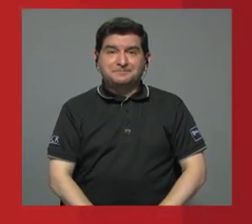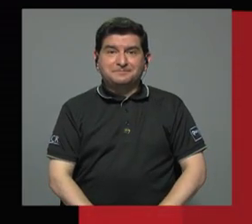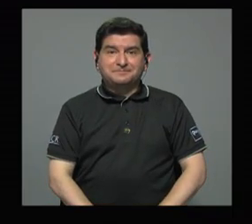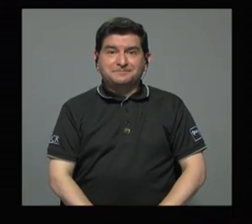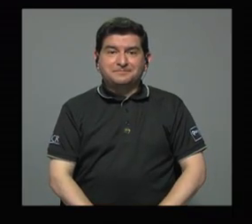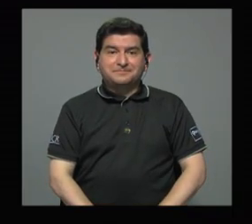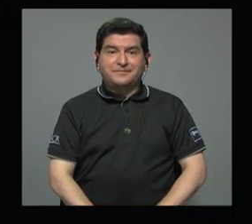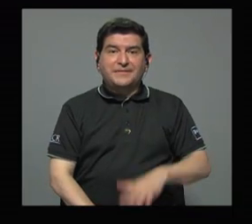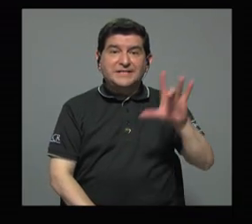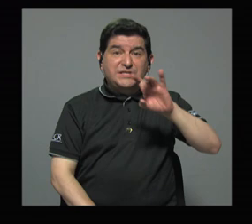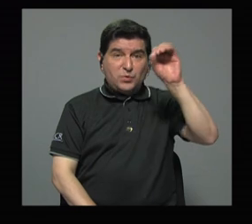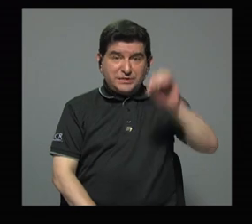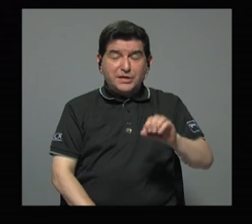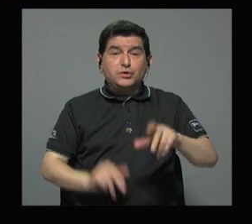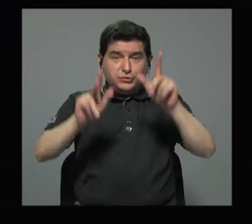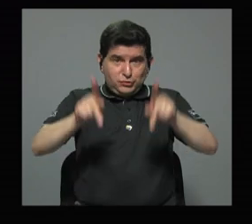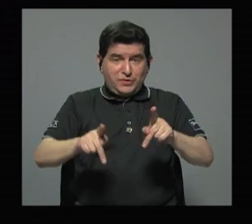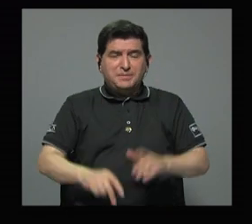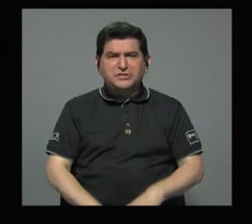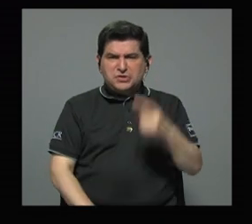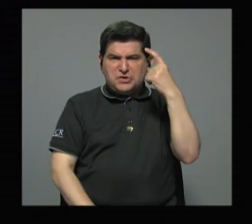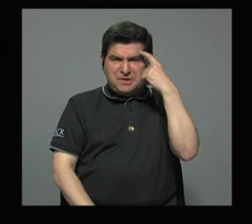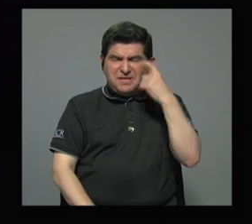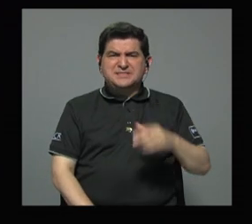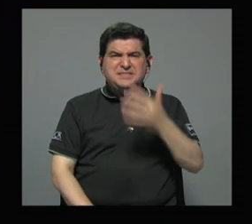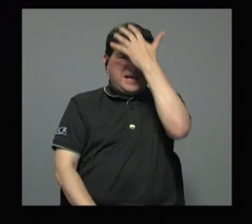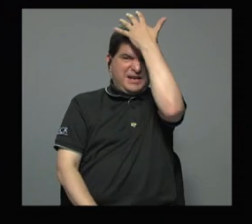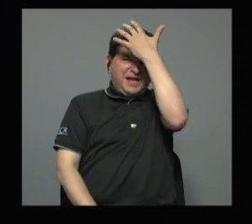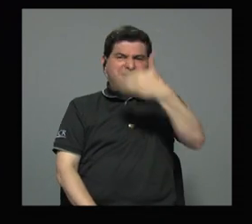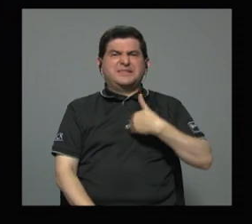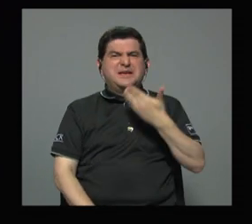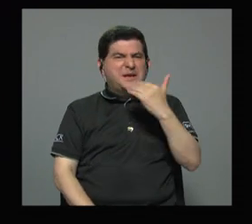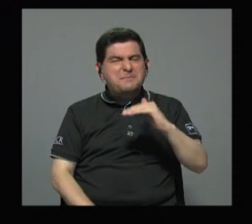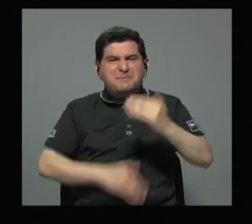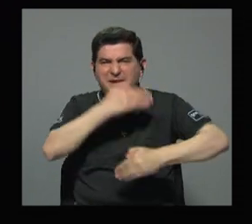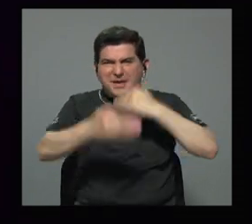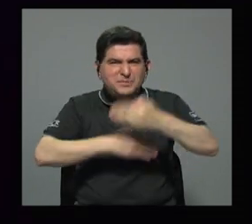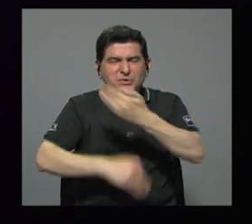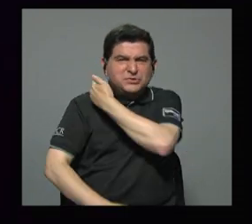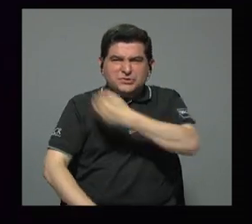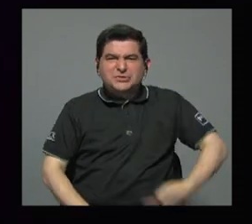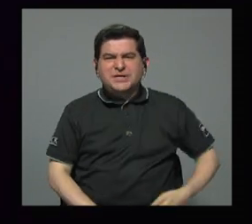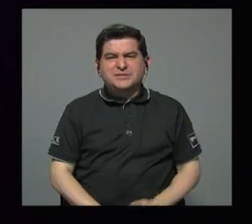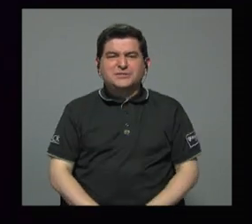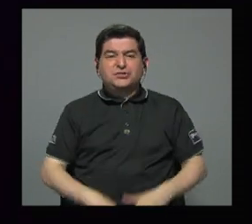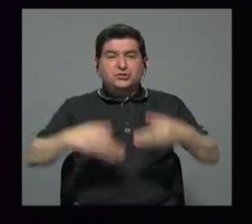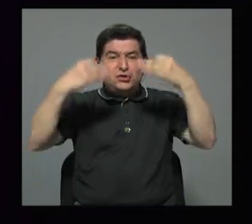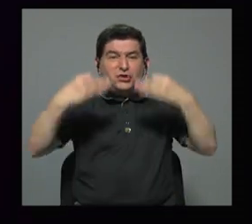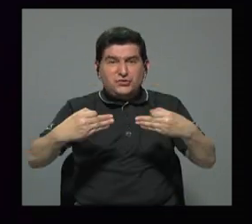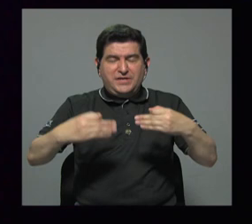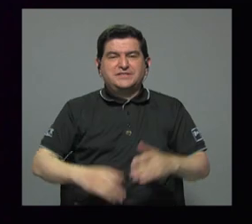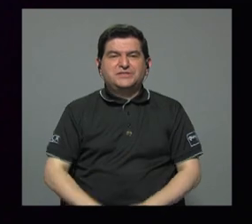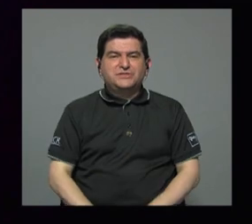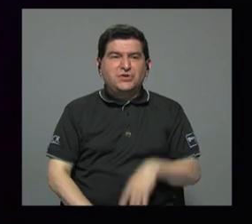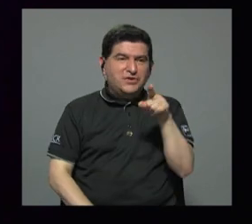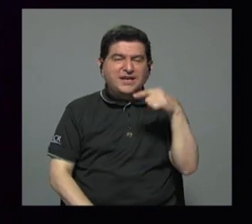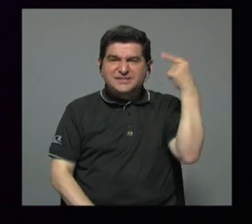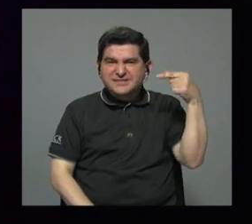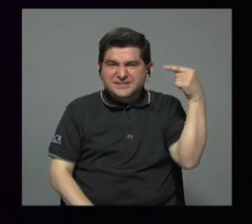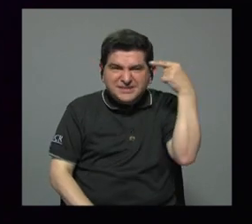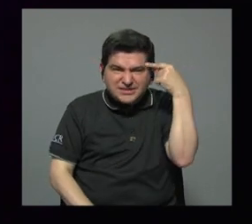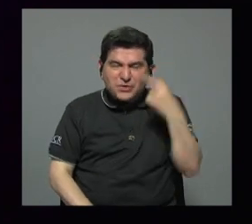un 58% de las personas ha pensado que carlos alvarado ha tenido una mala gestión en su presidencia las medidas adoptadas por esta administración